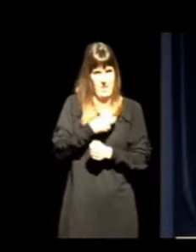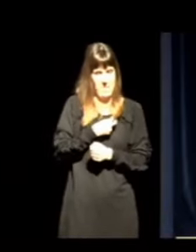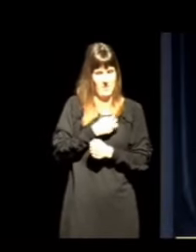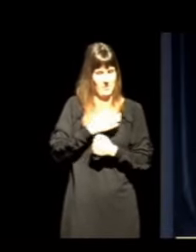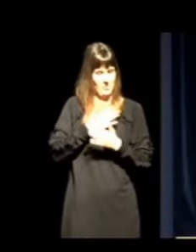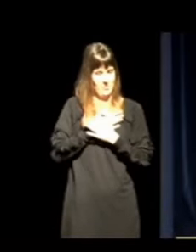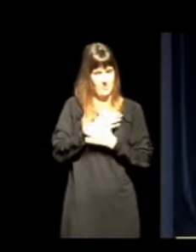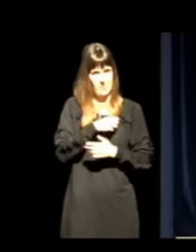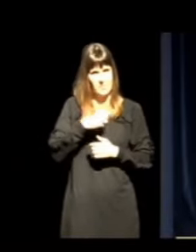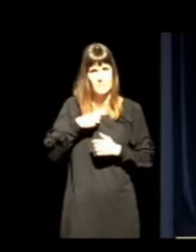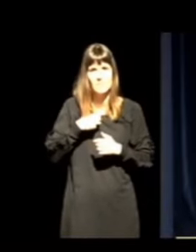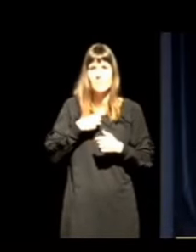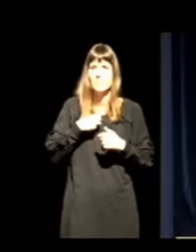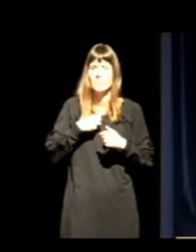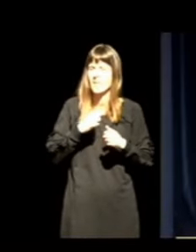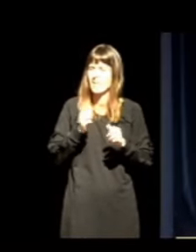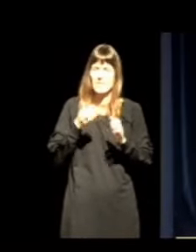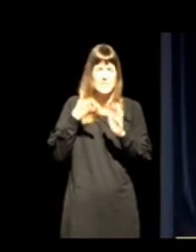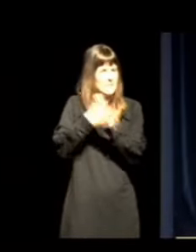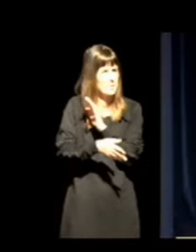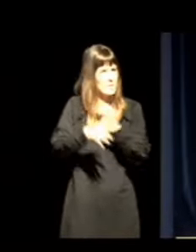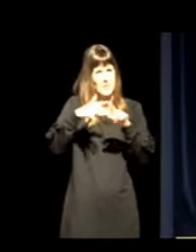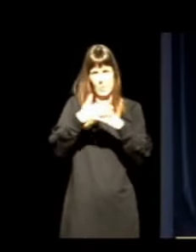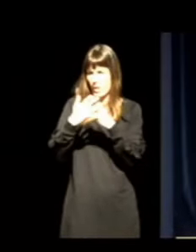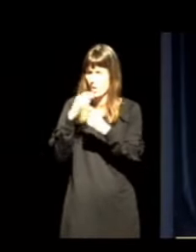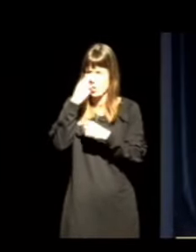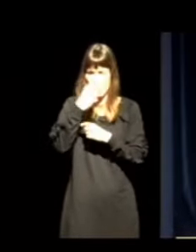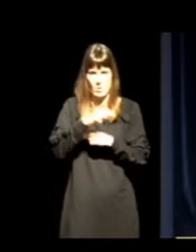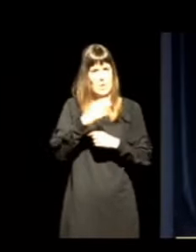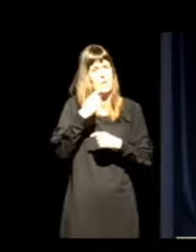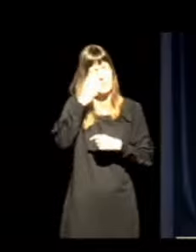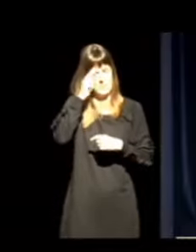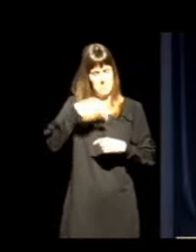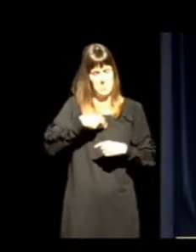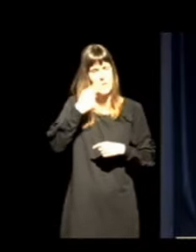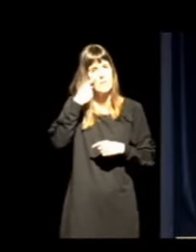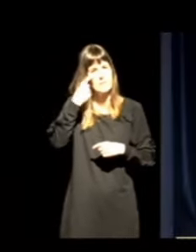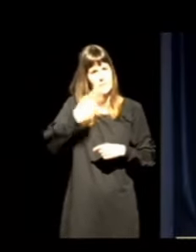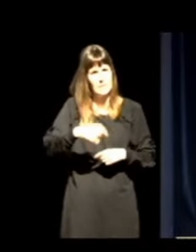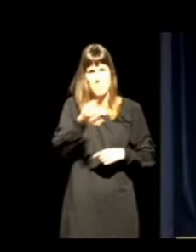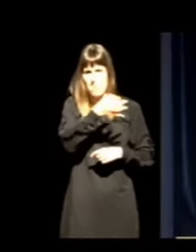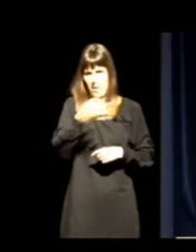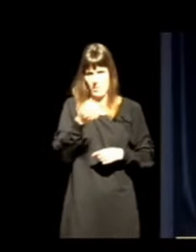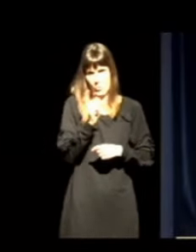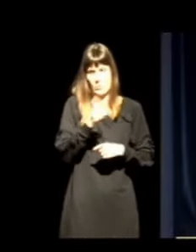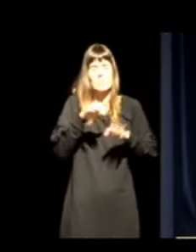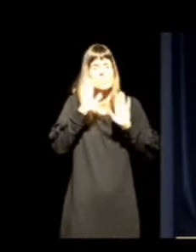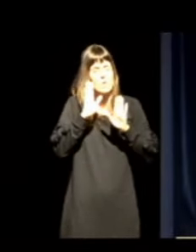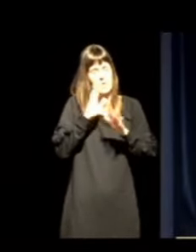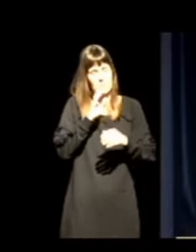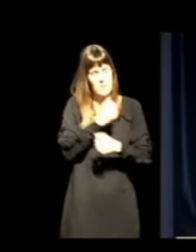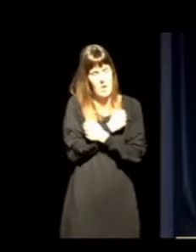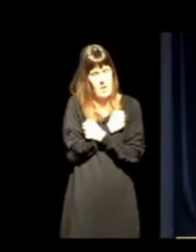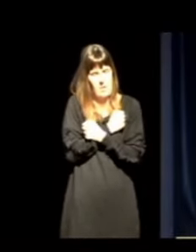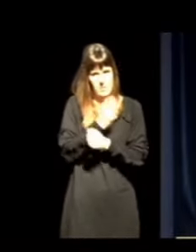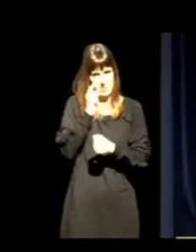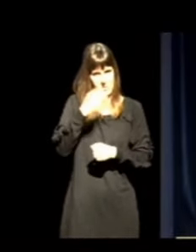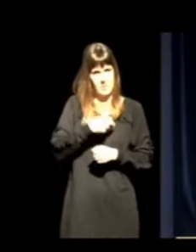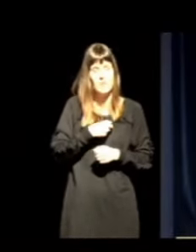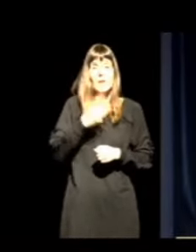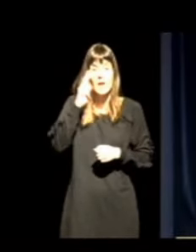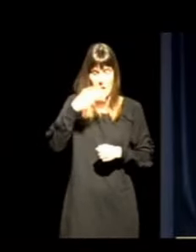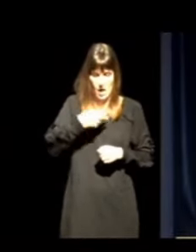mismos de manera incondicional, sabiendo que no somos perfectos, pero que ahí vamos en camino. El autoconocimiento,